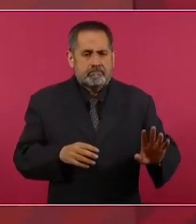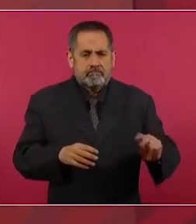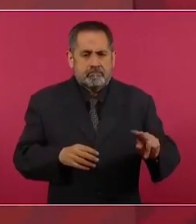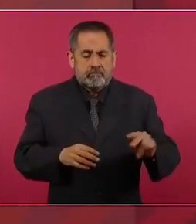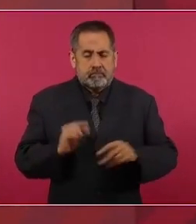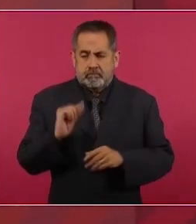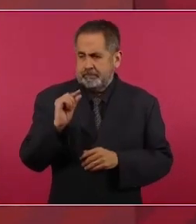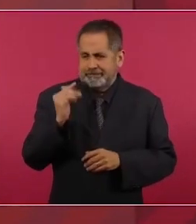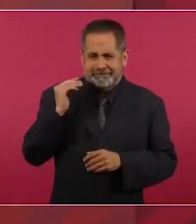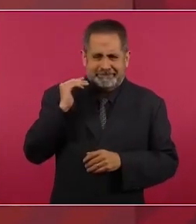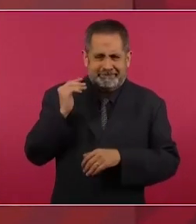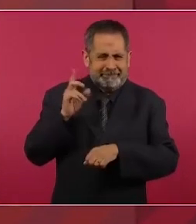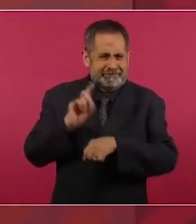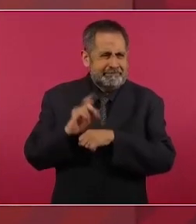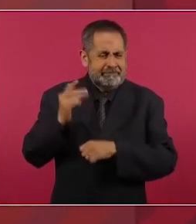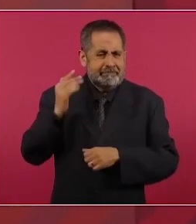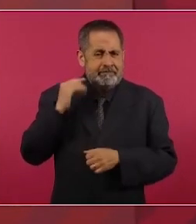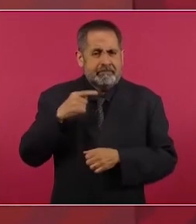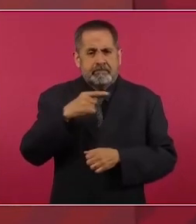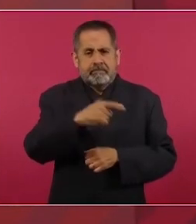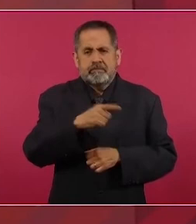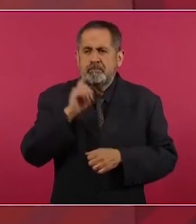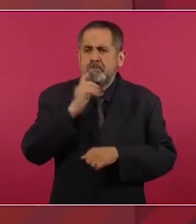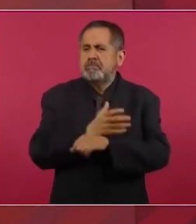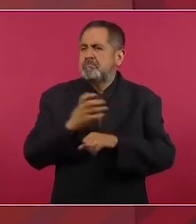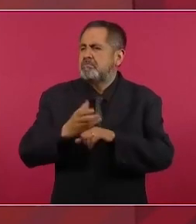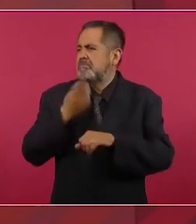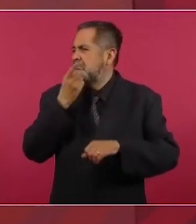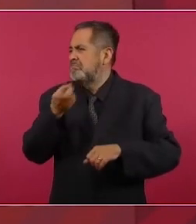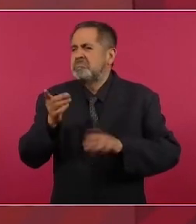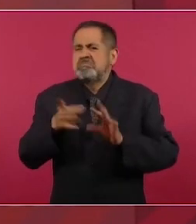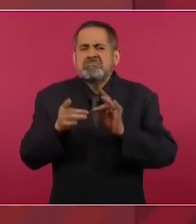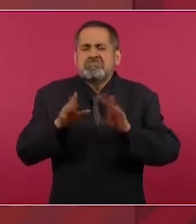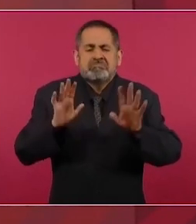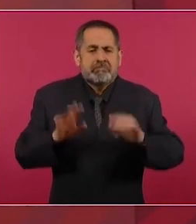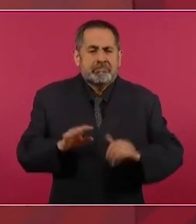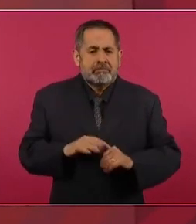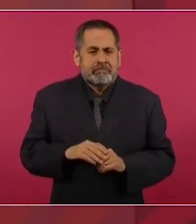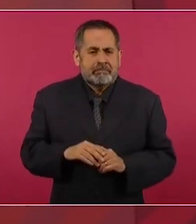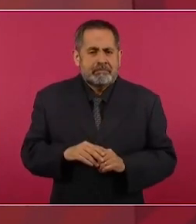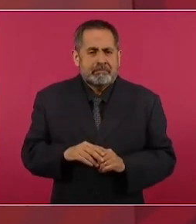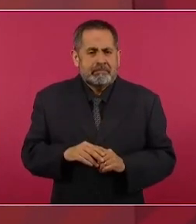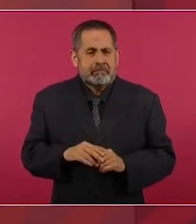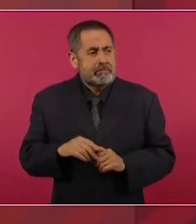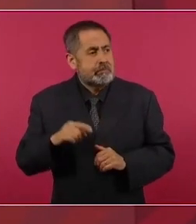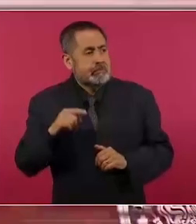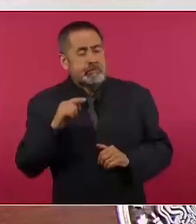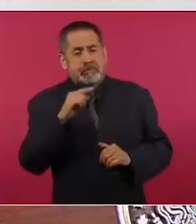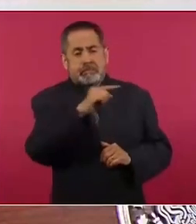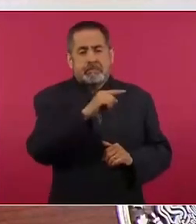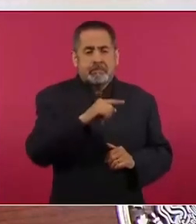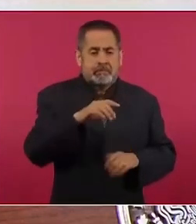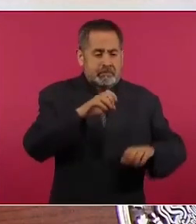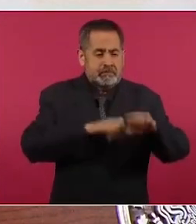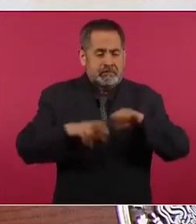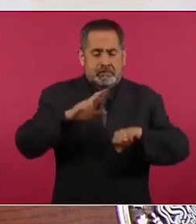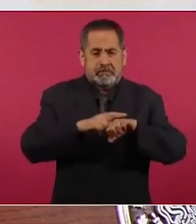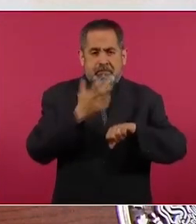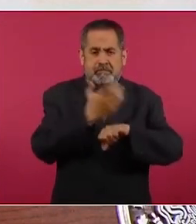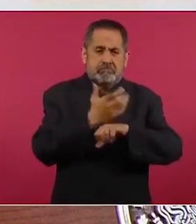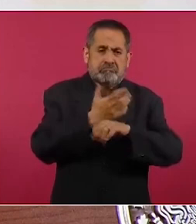Pero hace unos días una compañera dijo que había declarado el embajador de Estados